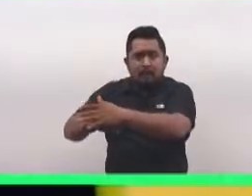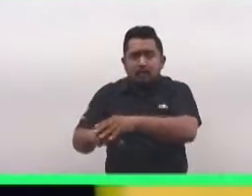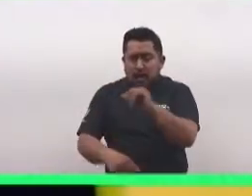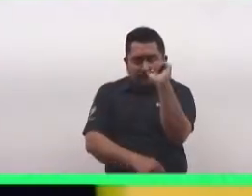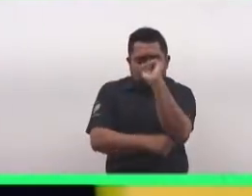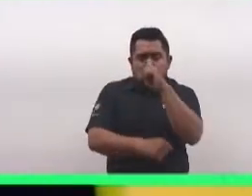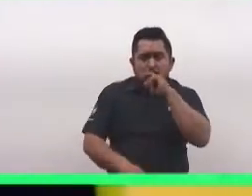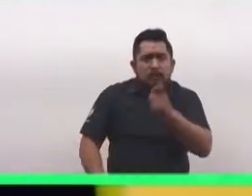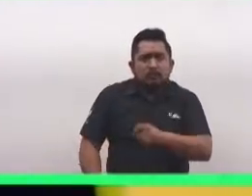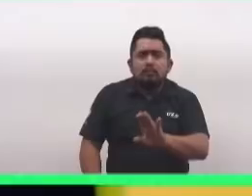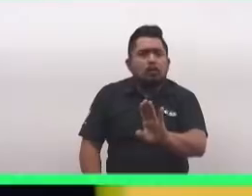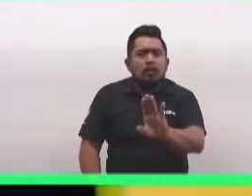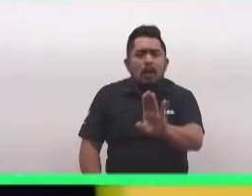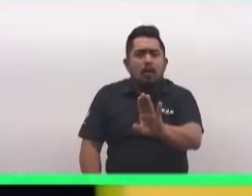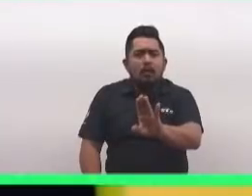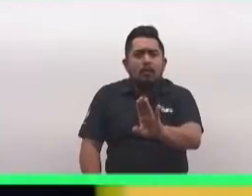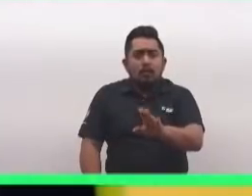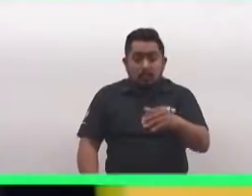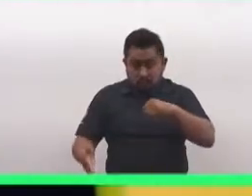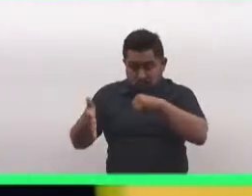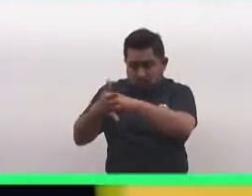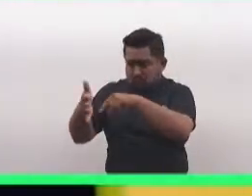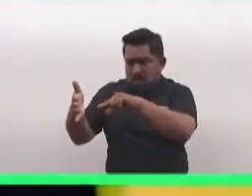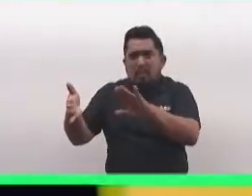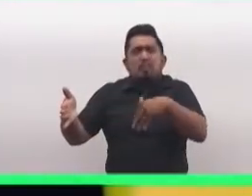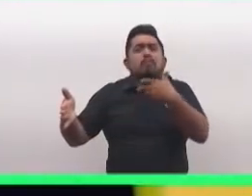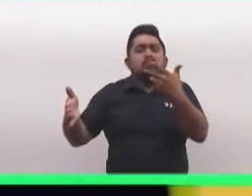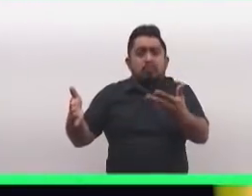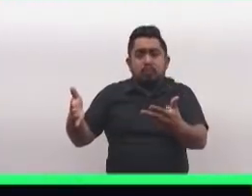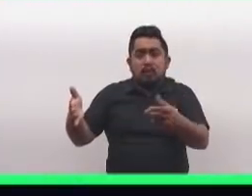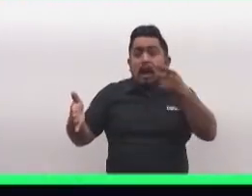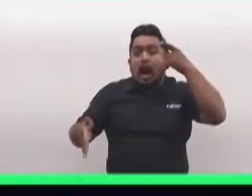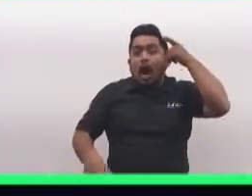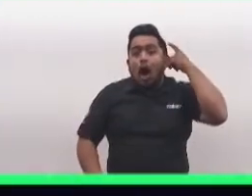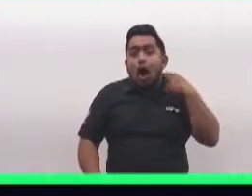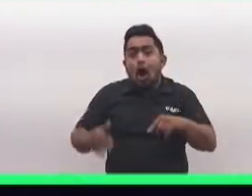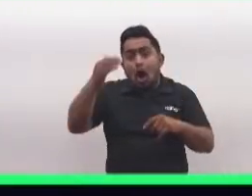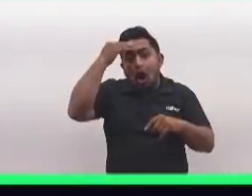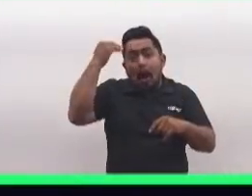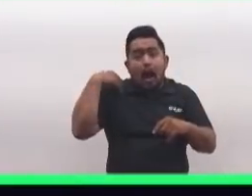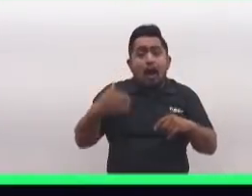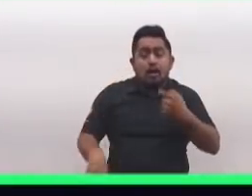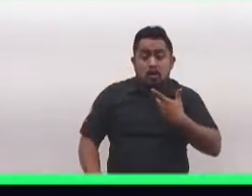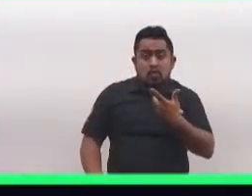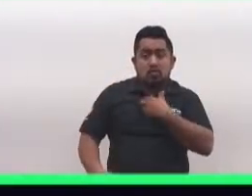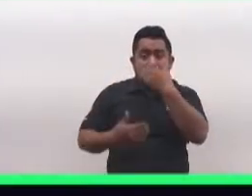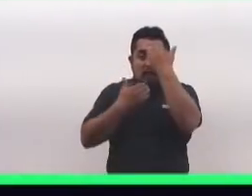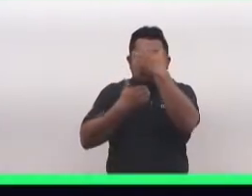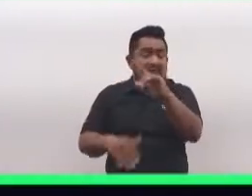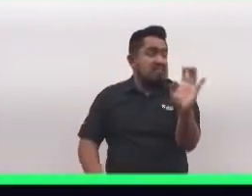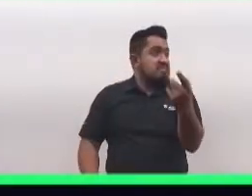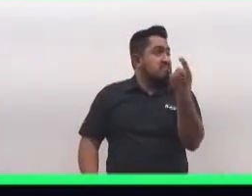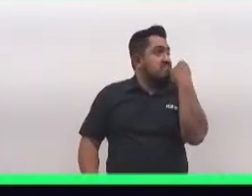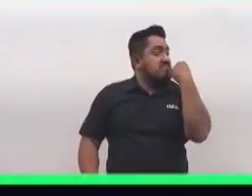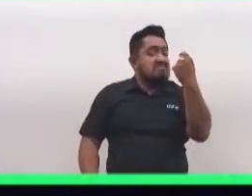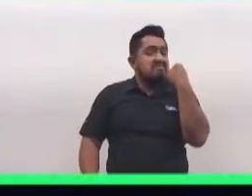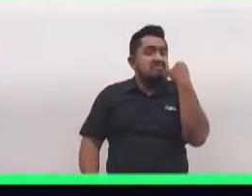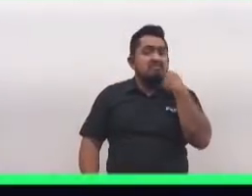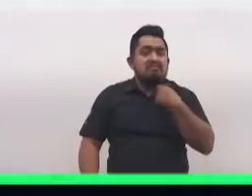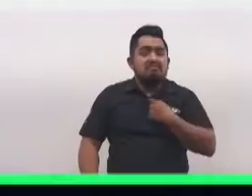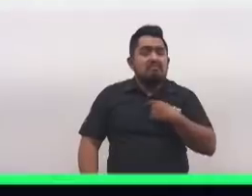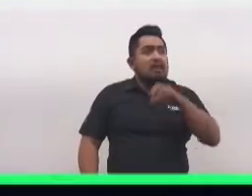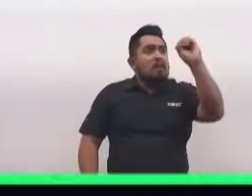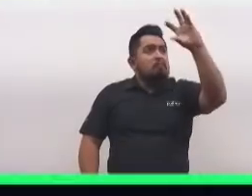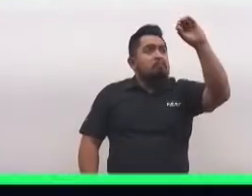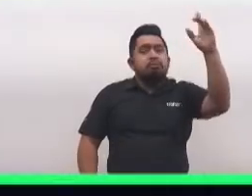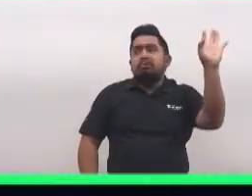no sirven los accidentes suceden cuando nosotros desobedecemos o ignoramos las señales